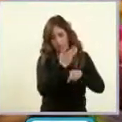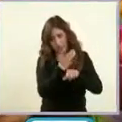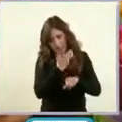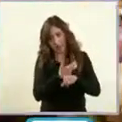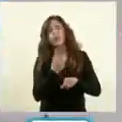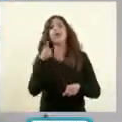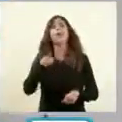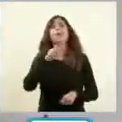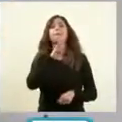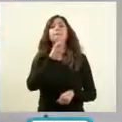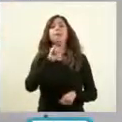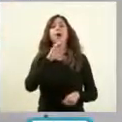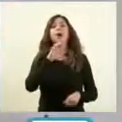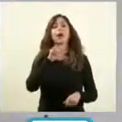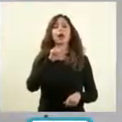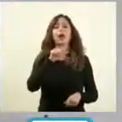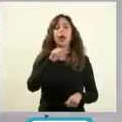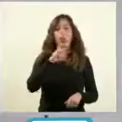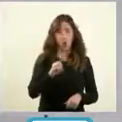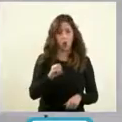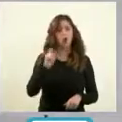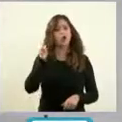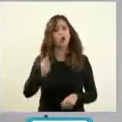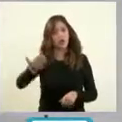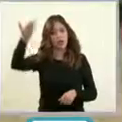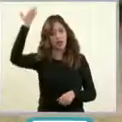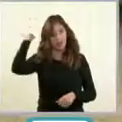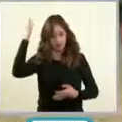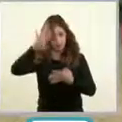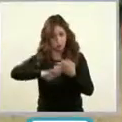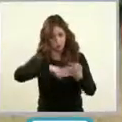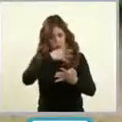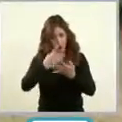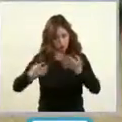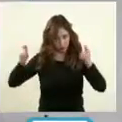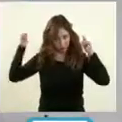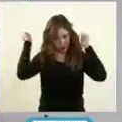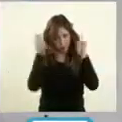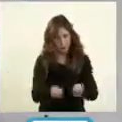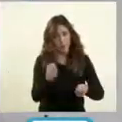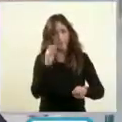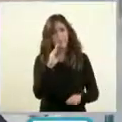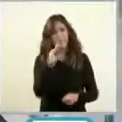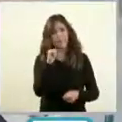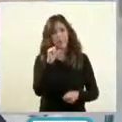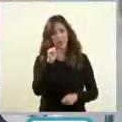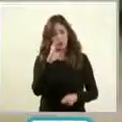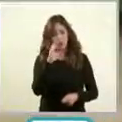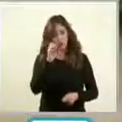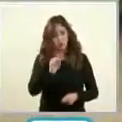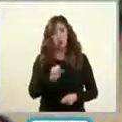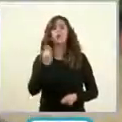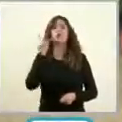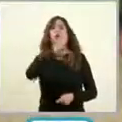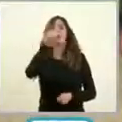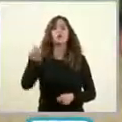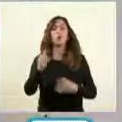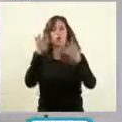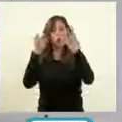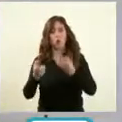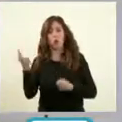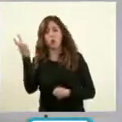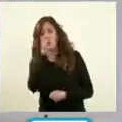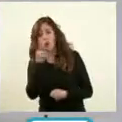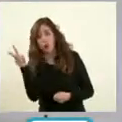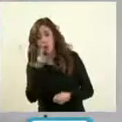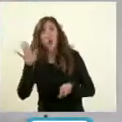pues, Noruego. no, ¿O el no? bacalao lo pescaban los vascos Ah, y lo secaban para comer en tiempos de que no había